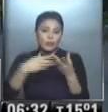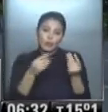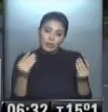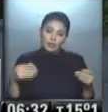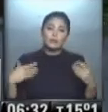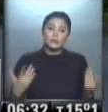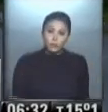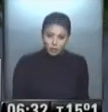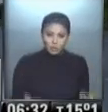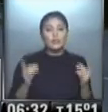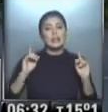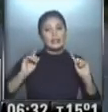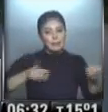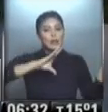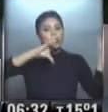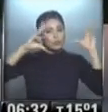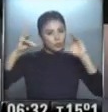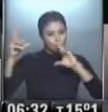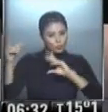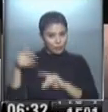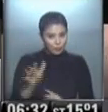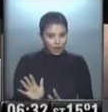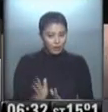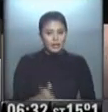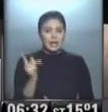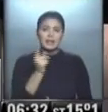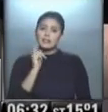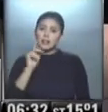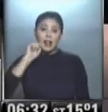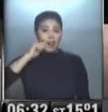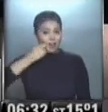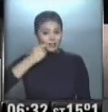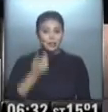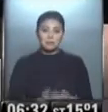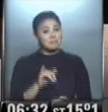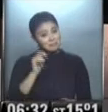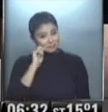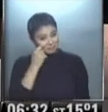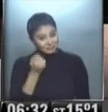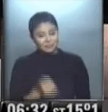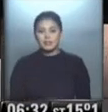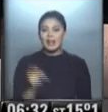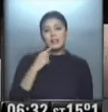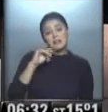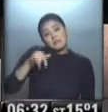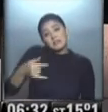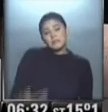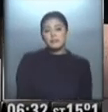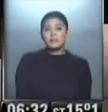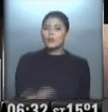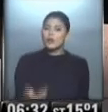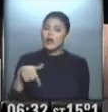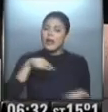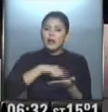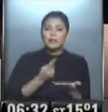tanto también bastante nubladón. Ah, y... qué lindo, mirá. Sí, ¿no, Cari? Sí, bueno... ¿Cómo